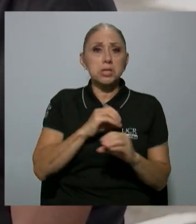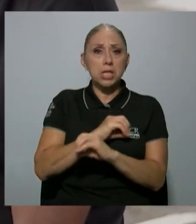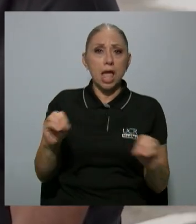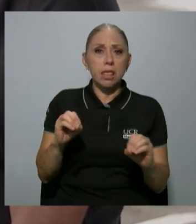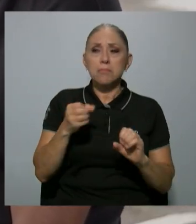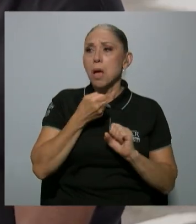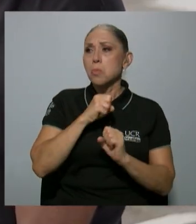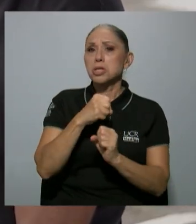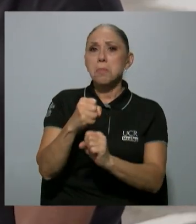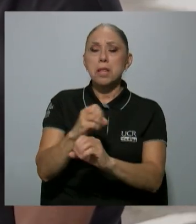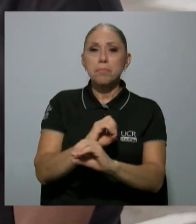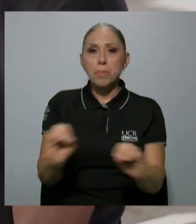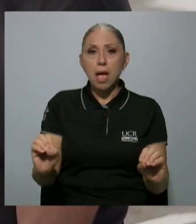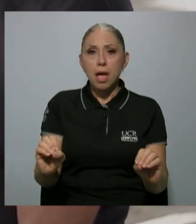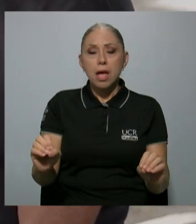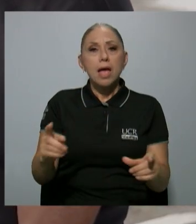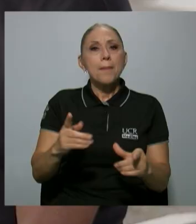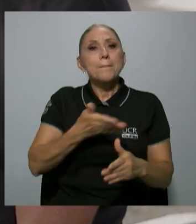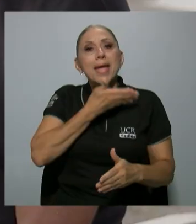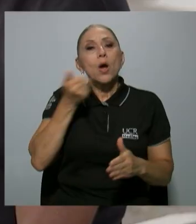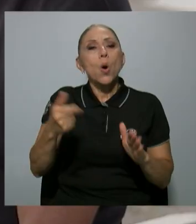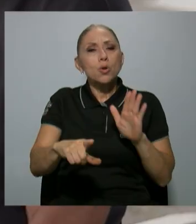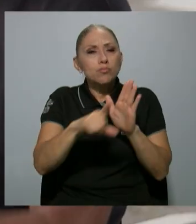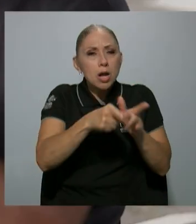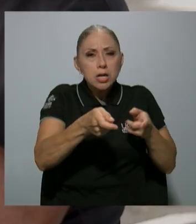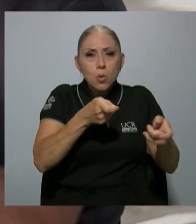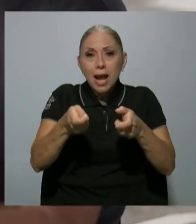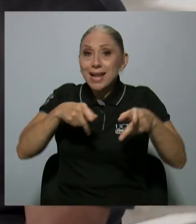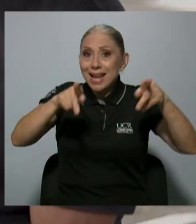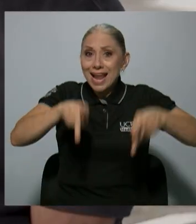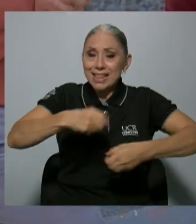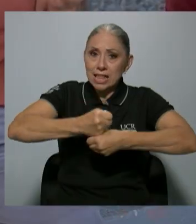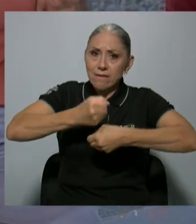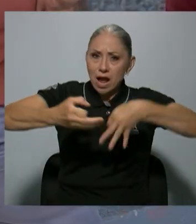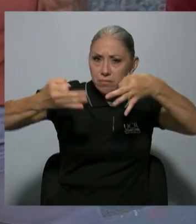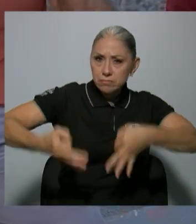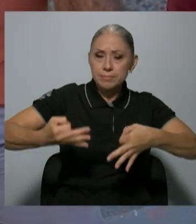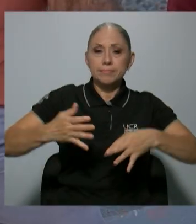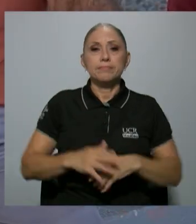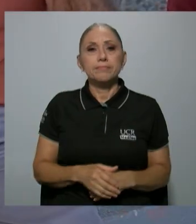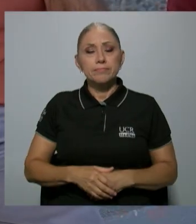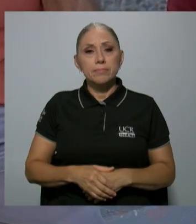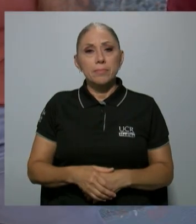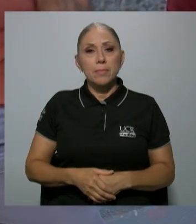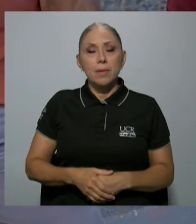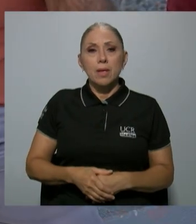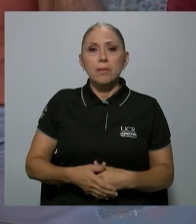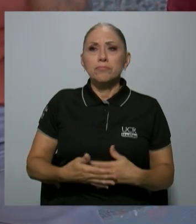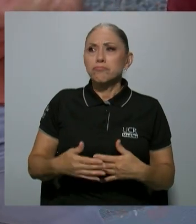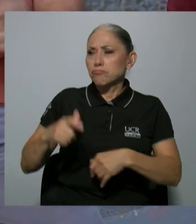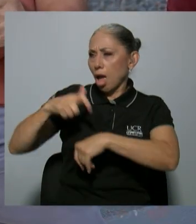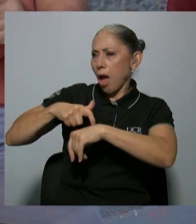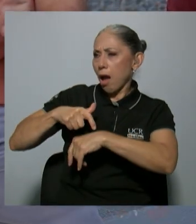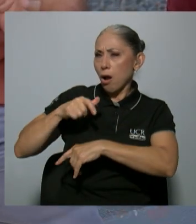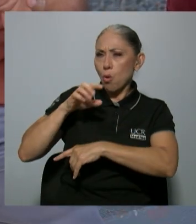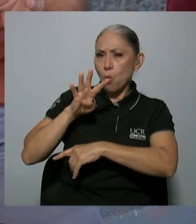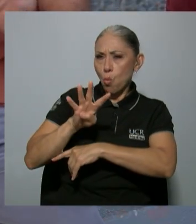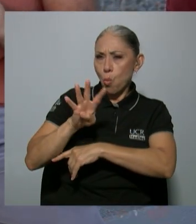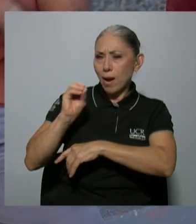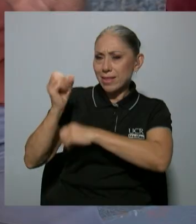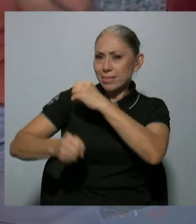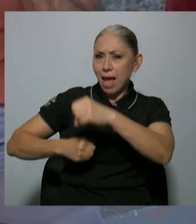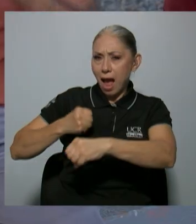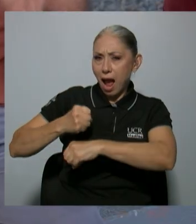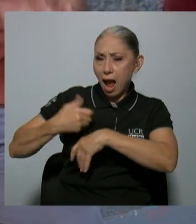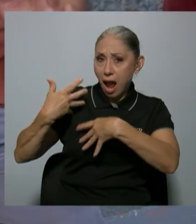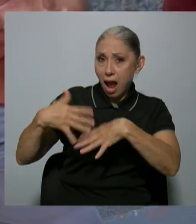municipalidad. Mejor regularan todo eso y que la gente trabajara a derecho. Durante 40 y el resto de años que tienen estos proyectos, que no